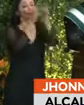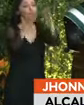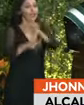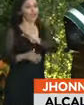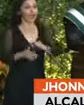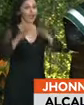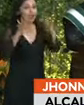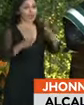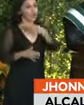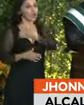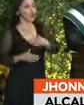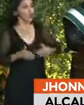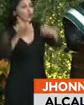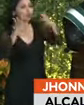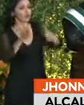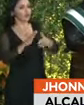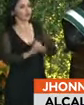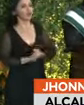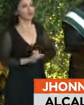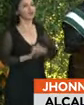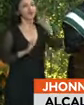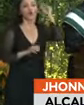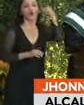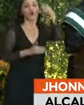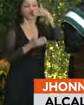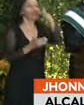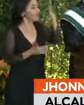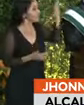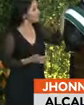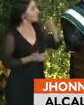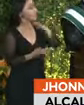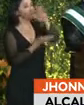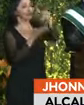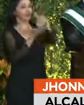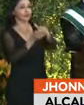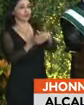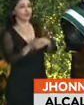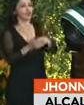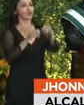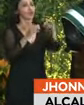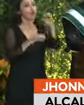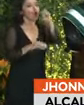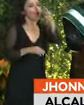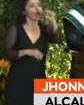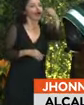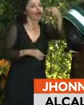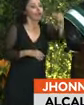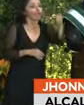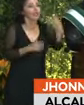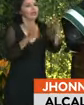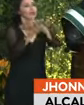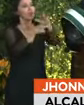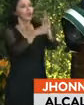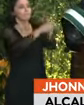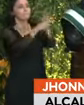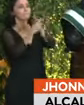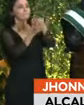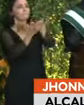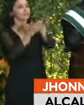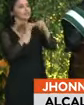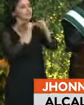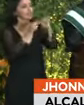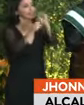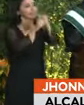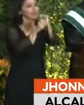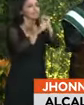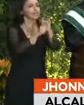alcaldes, gobernadores, al gobierno central, a los organismos multilaterales de crédito, que